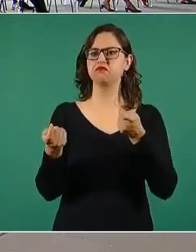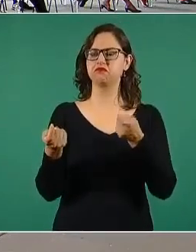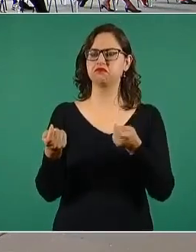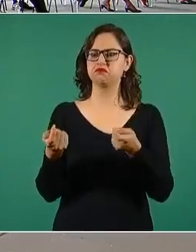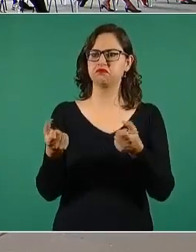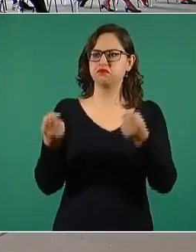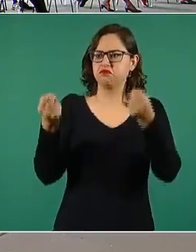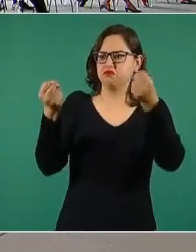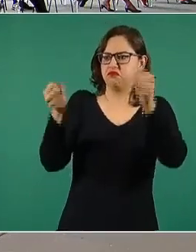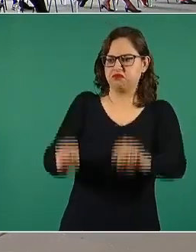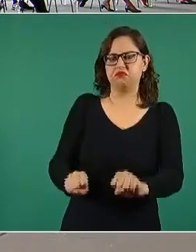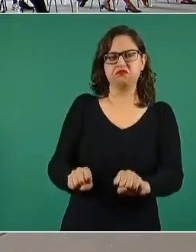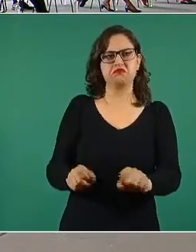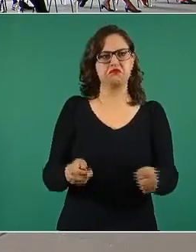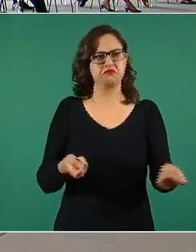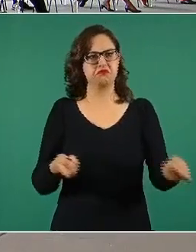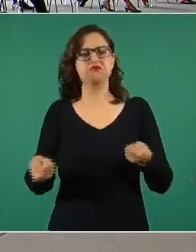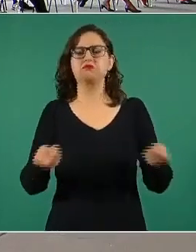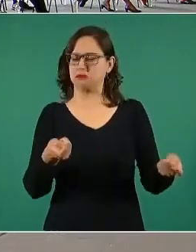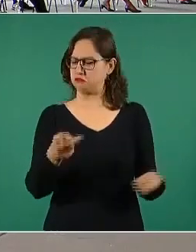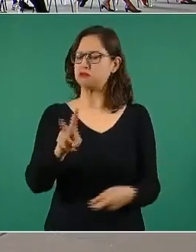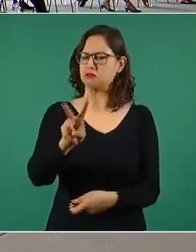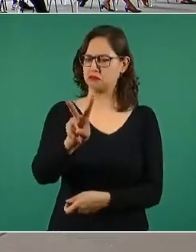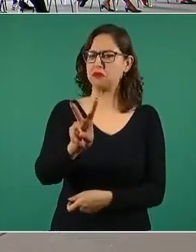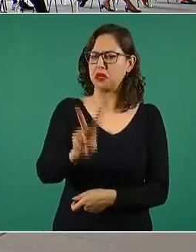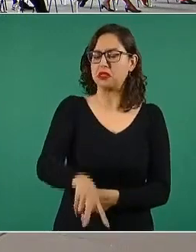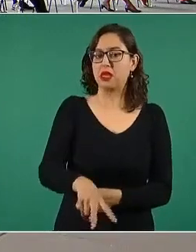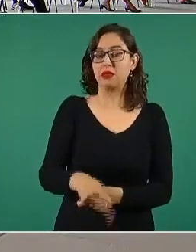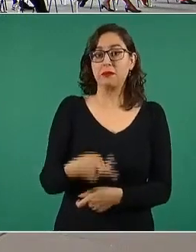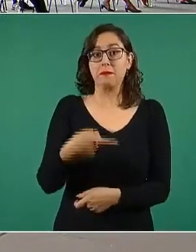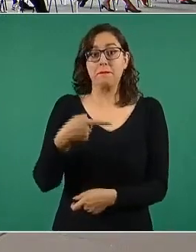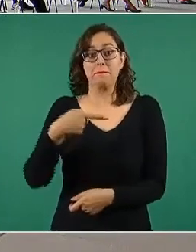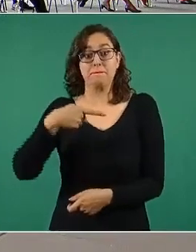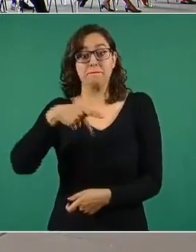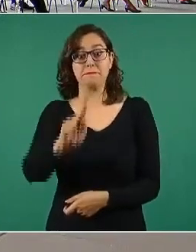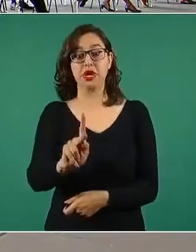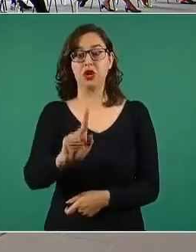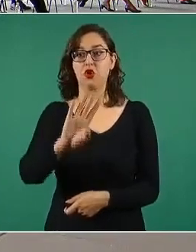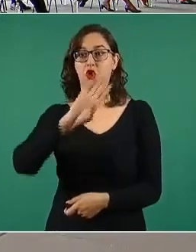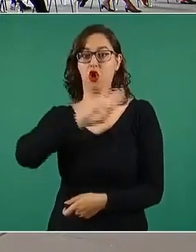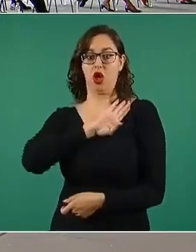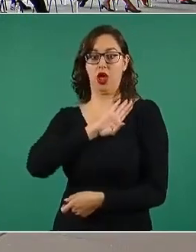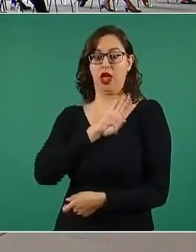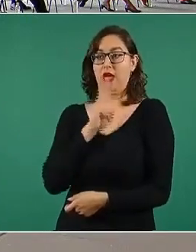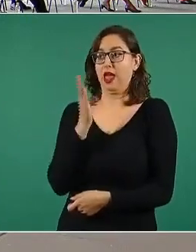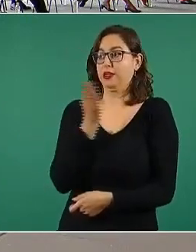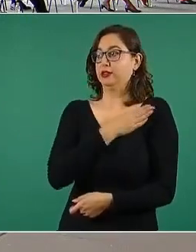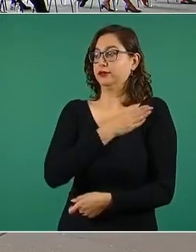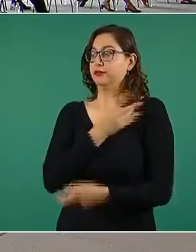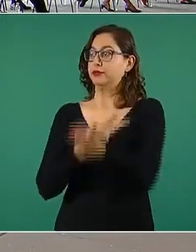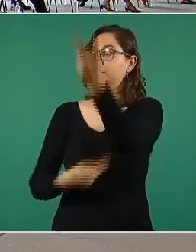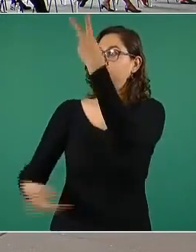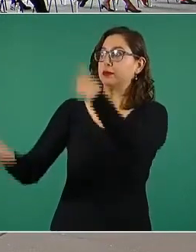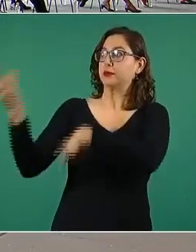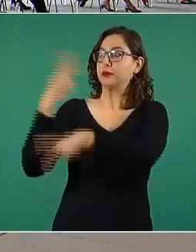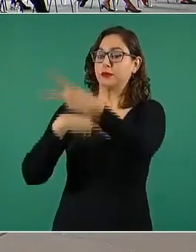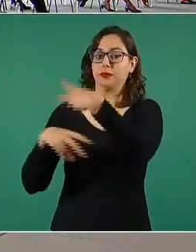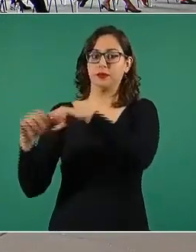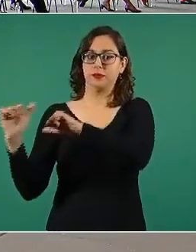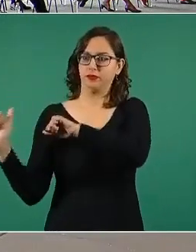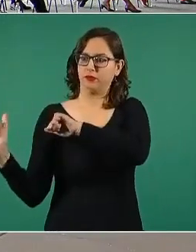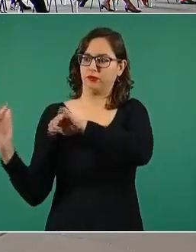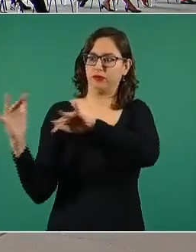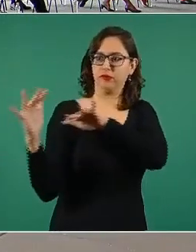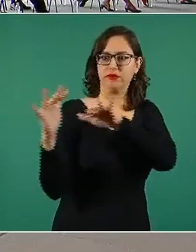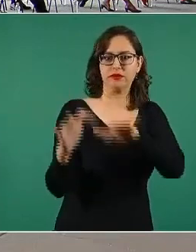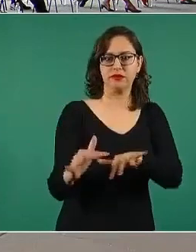Pero a la llegada de los españoles era evidente la decadencia del